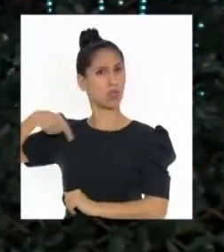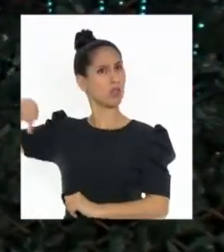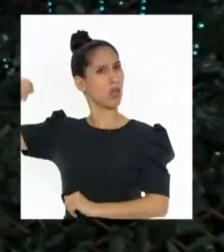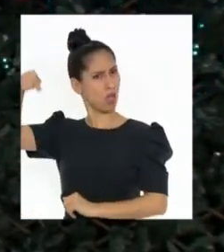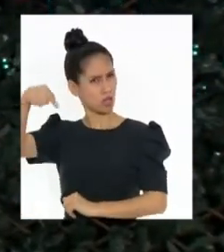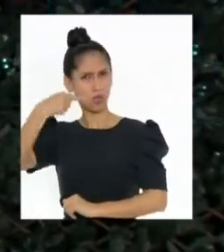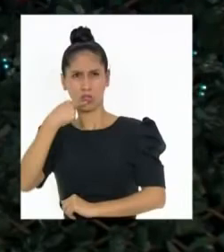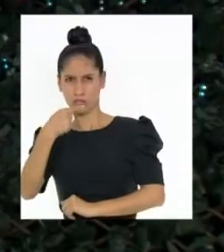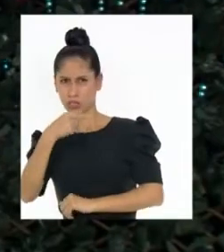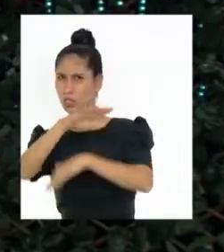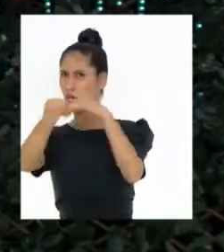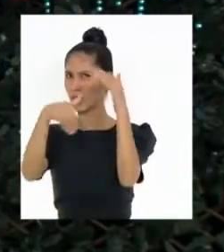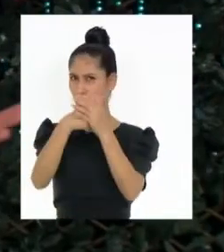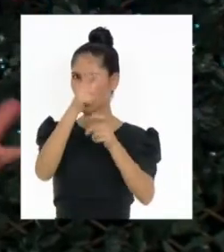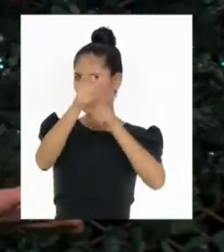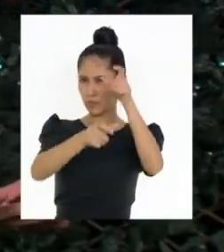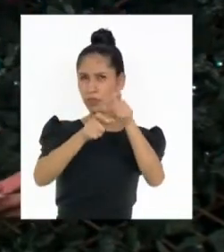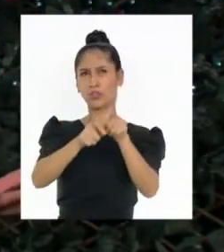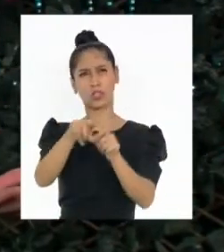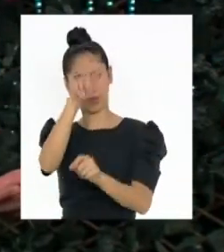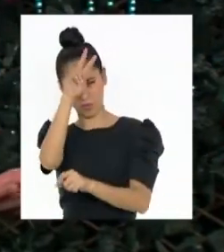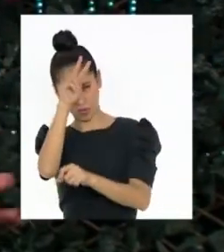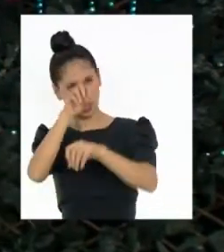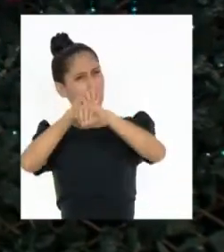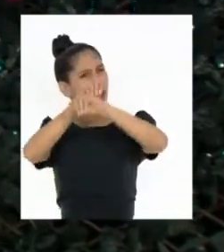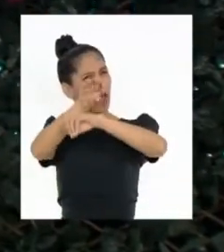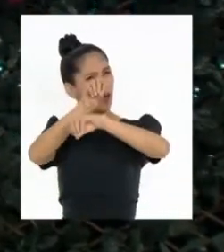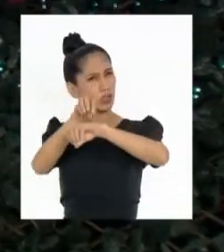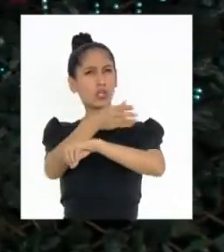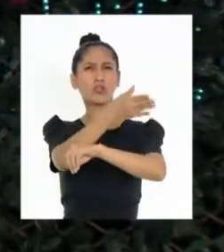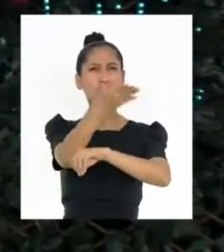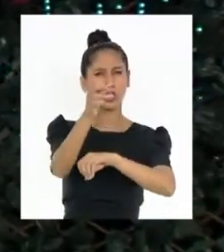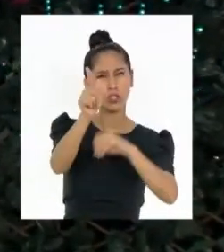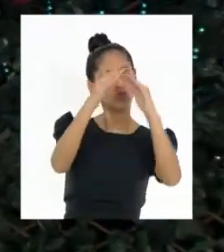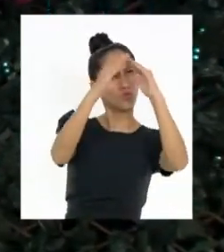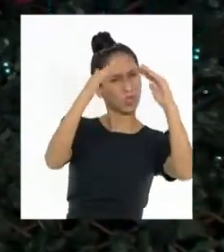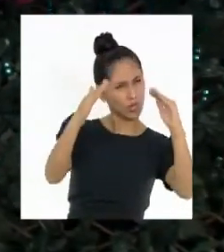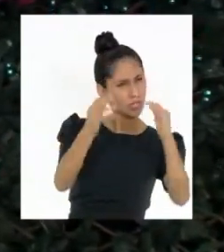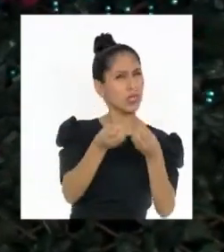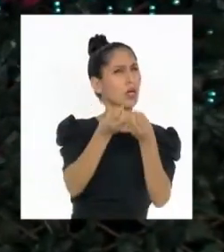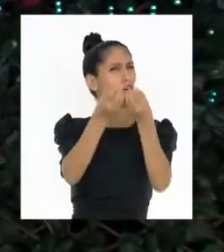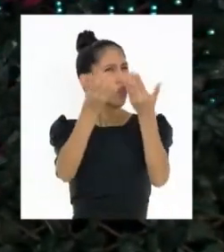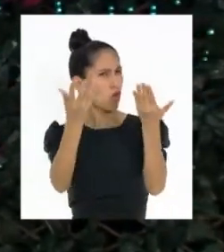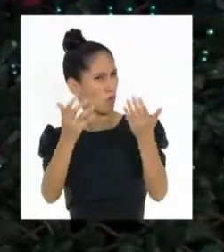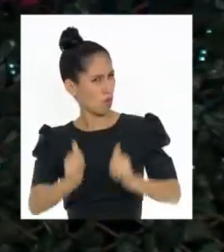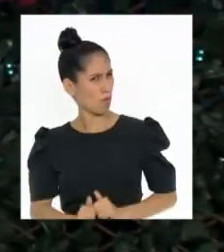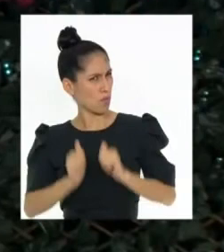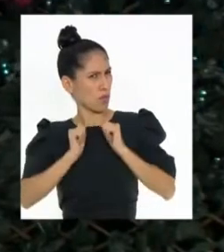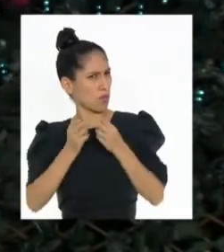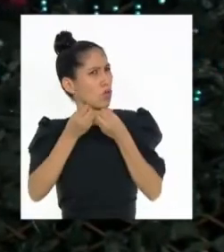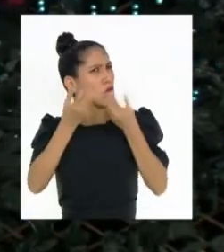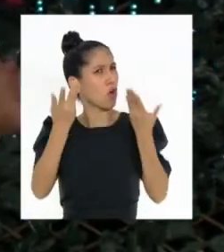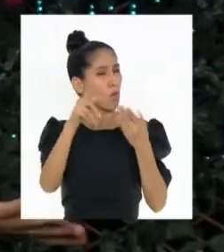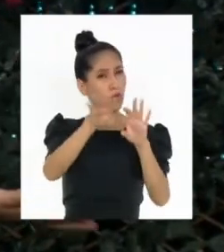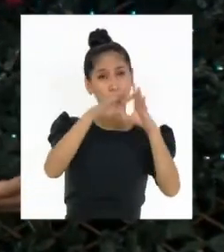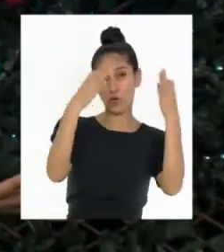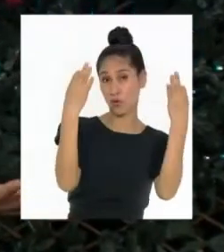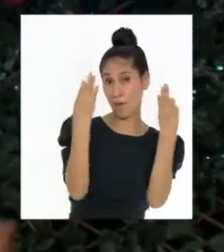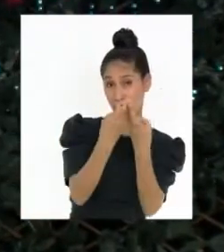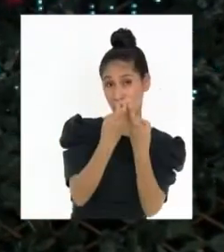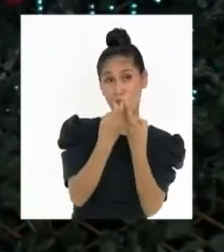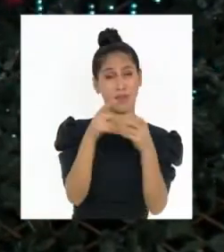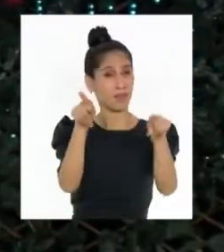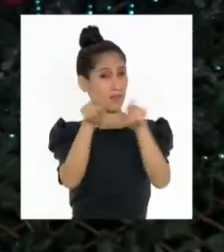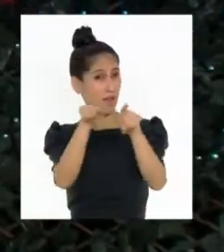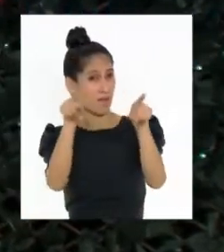peruanos algunas recomendaciones para una buena convivencia o para protegernos. Y en la vida diaria familiar es como el pan de cada